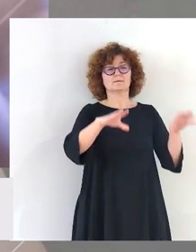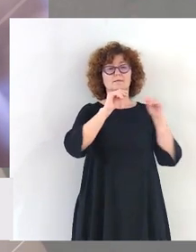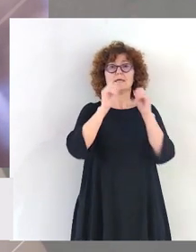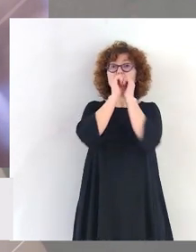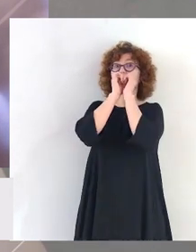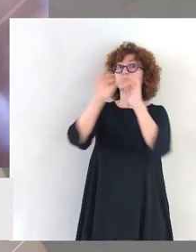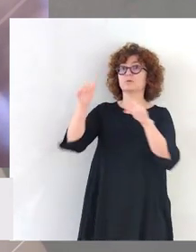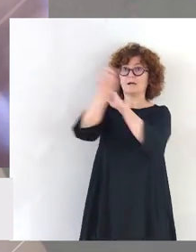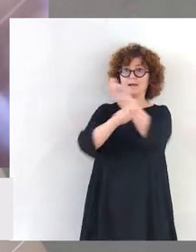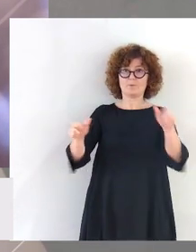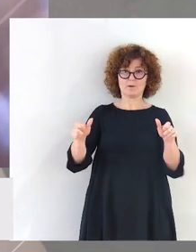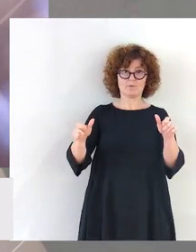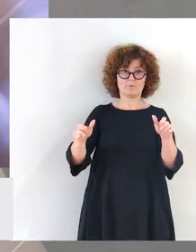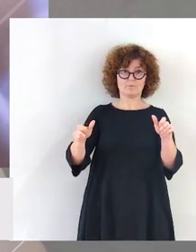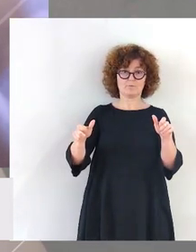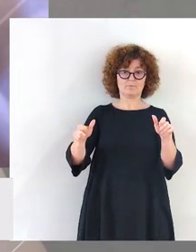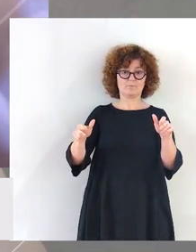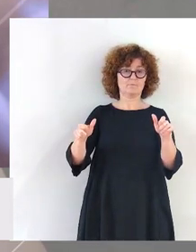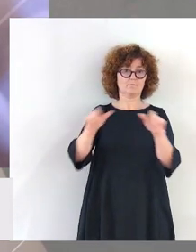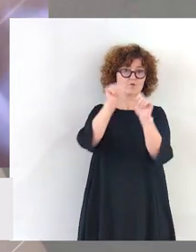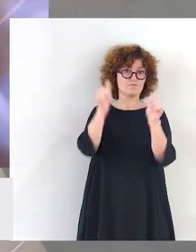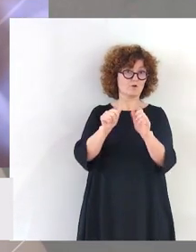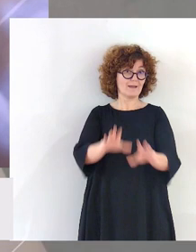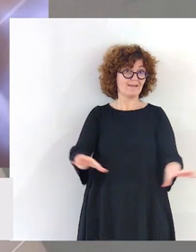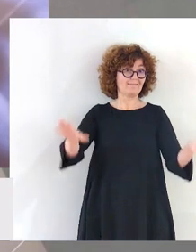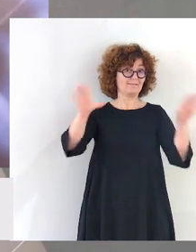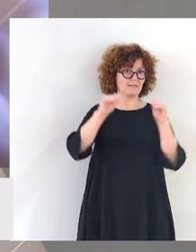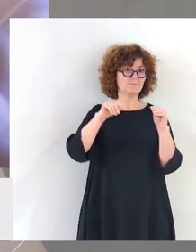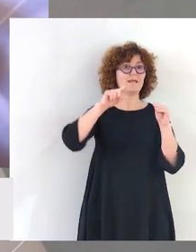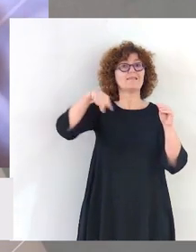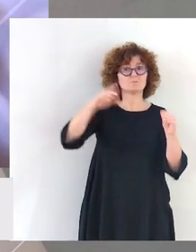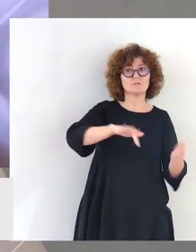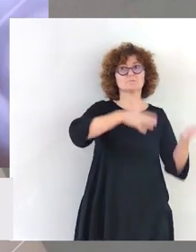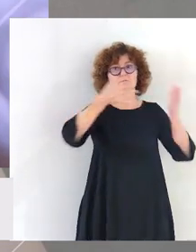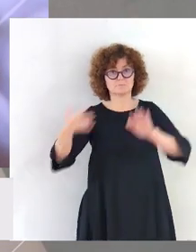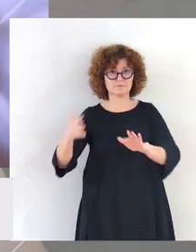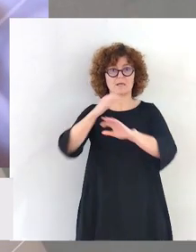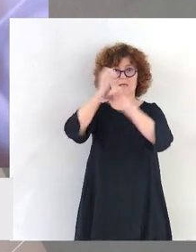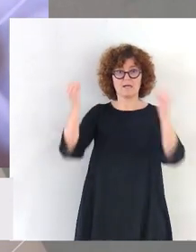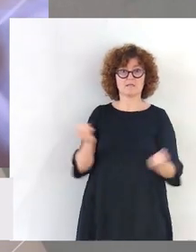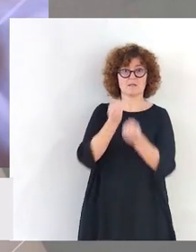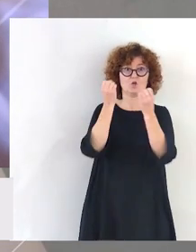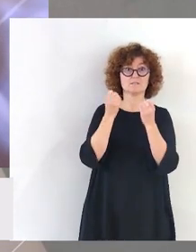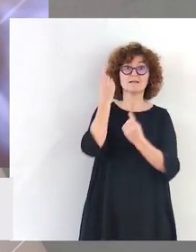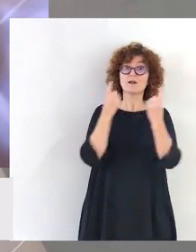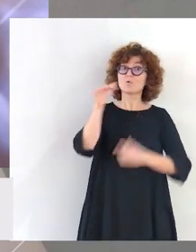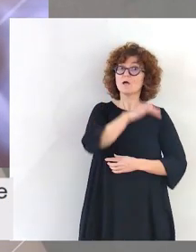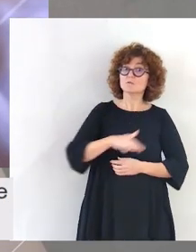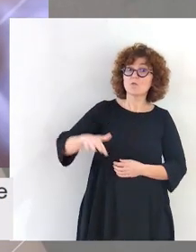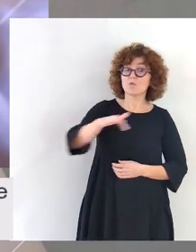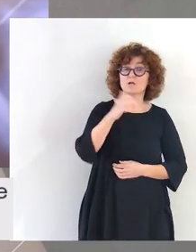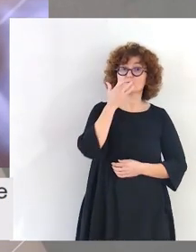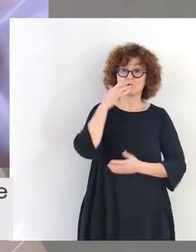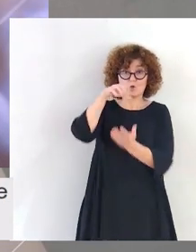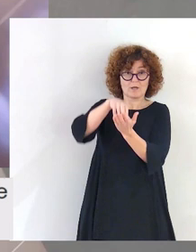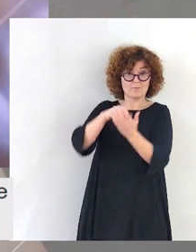población de una manera entendible Y además que eso se transforme en acciones y esto se ha conseguido que en determinadas zonas del campo de